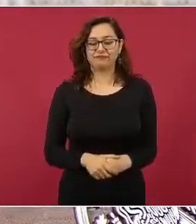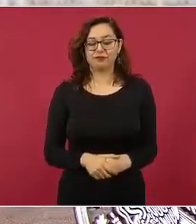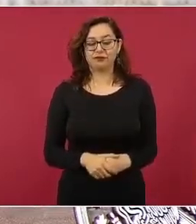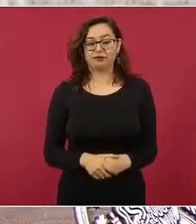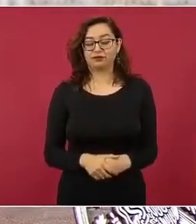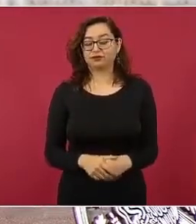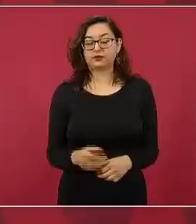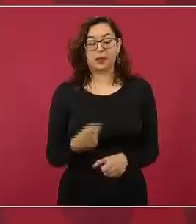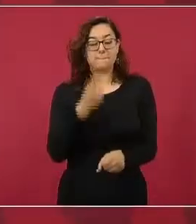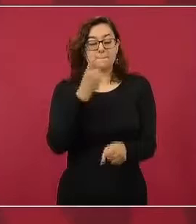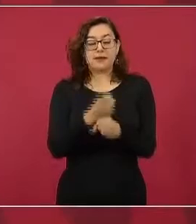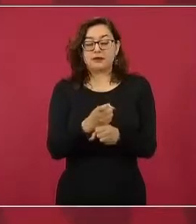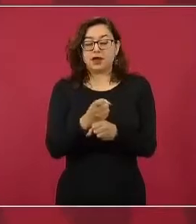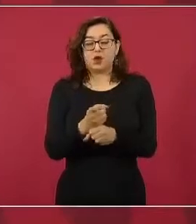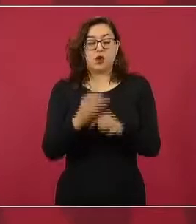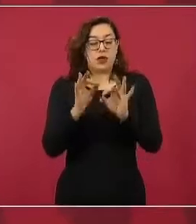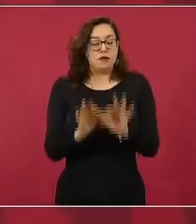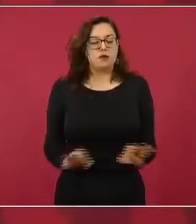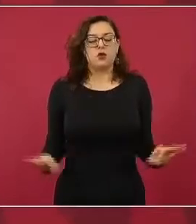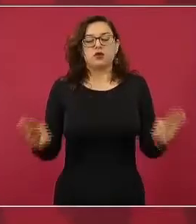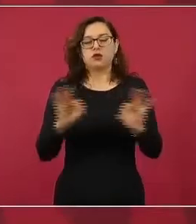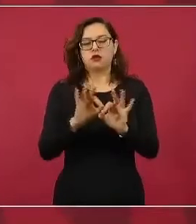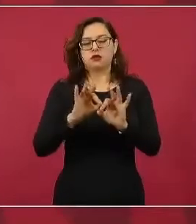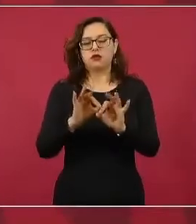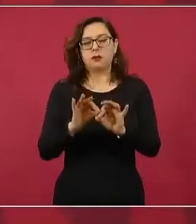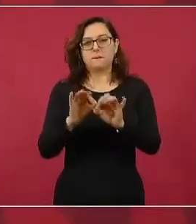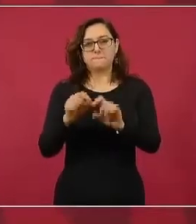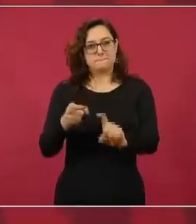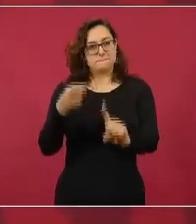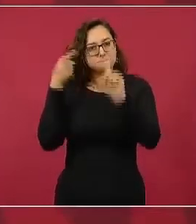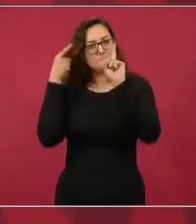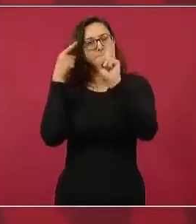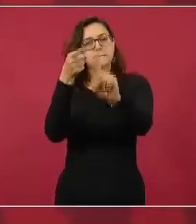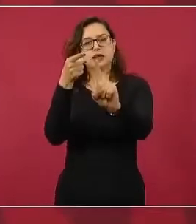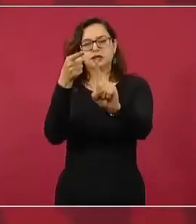no estoy acostumbrado, no acepto perder.